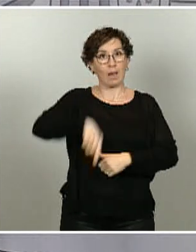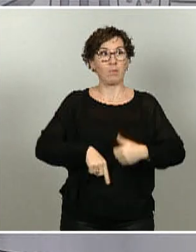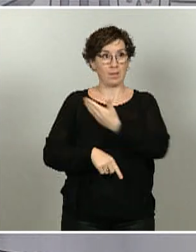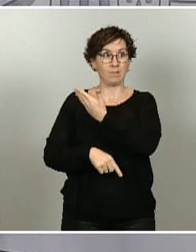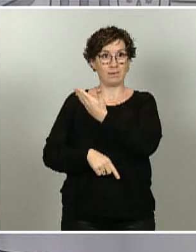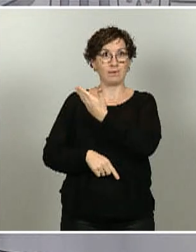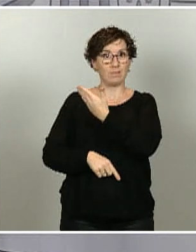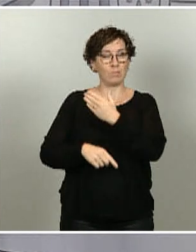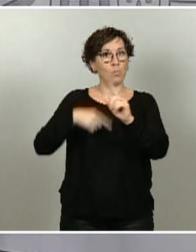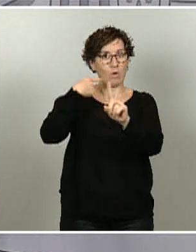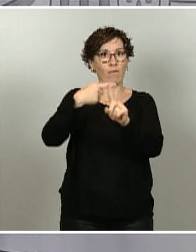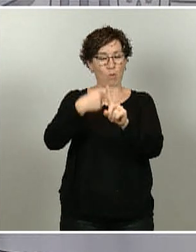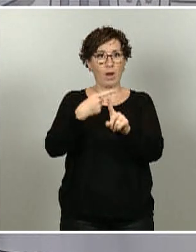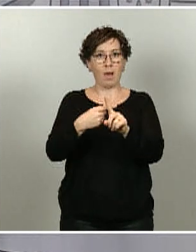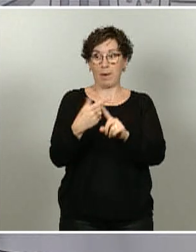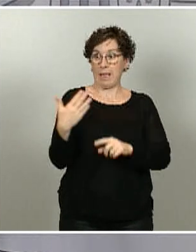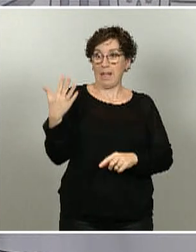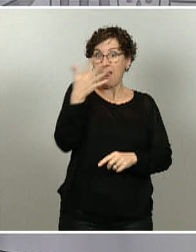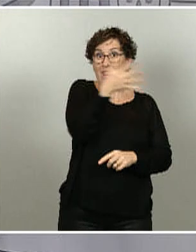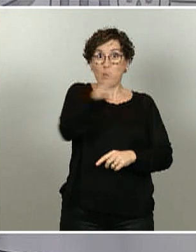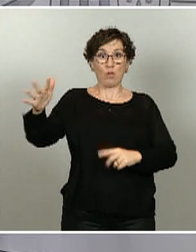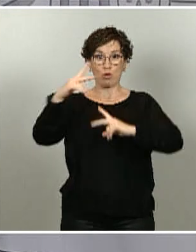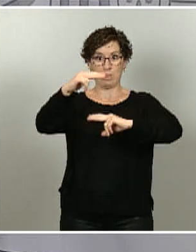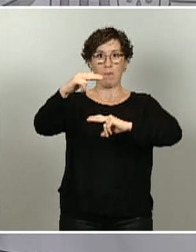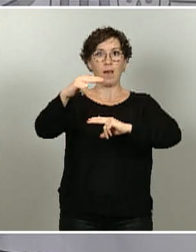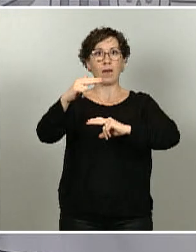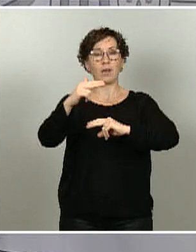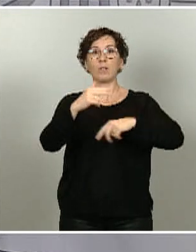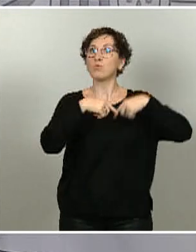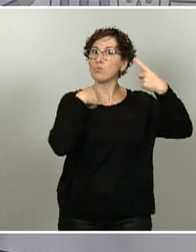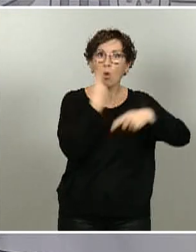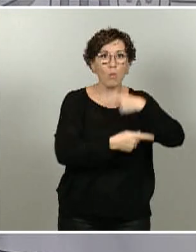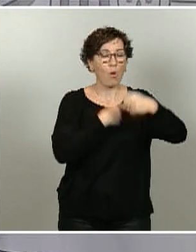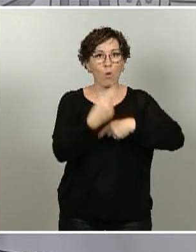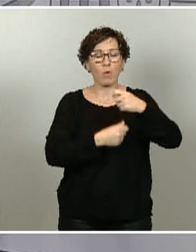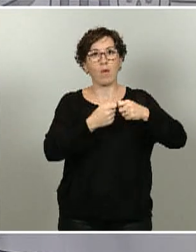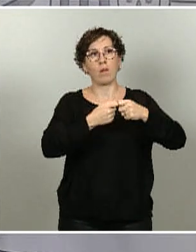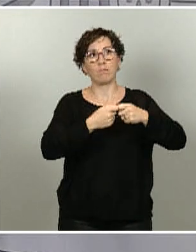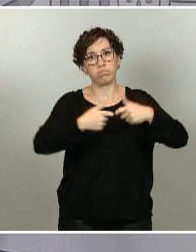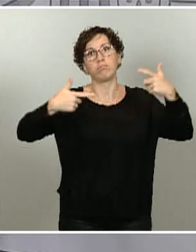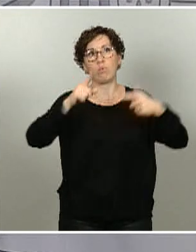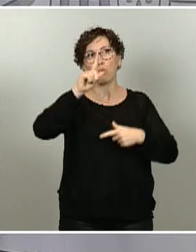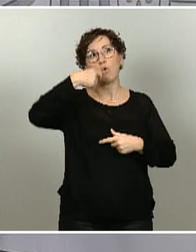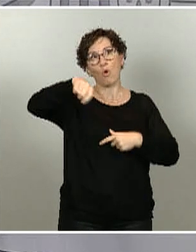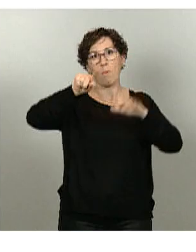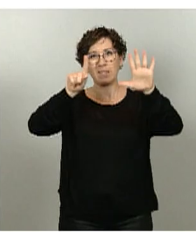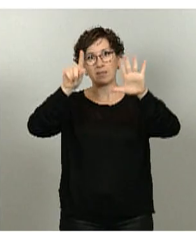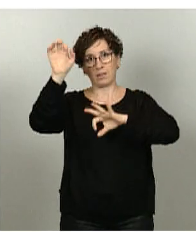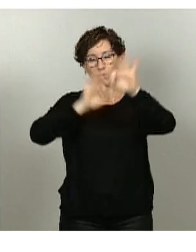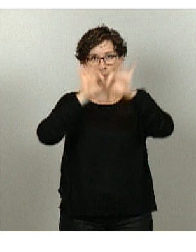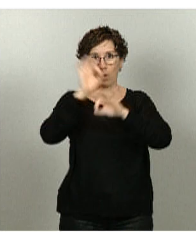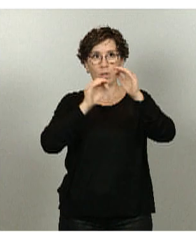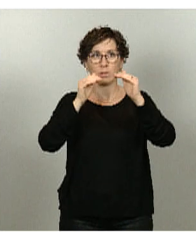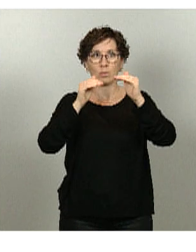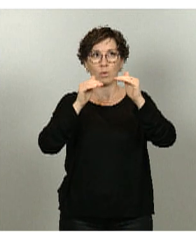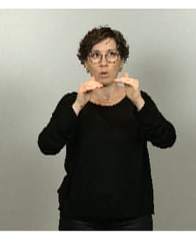en las últimas 5 semanas hemos pasado de incrementos diarios de hasta el 1,6% por encima de nuevos fallecidos cada